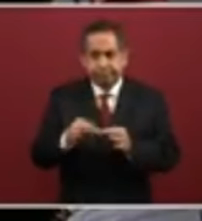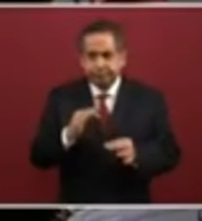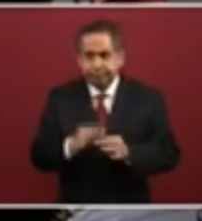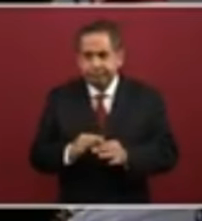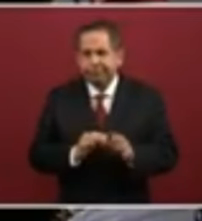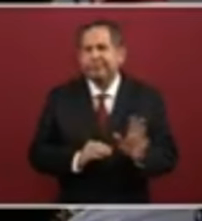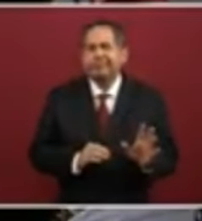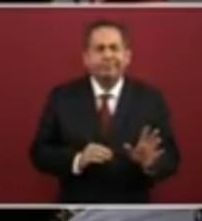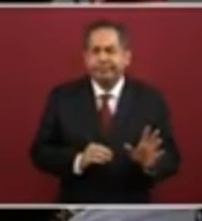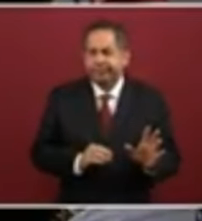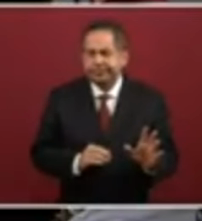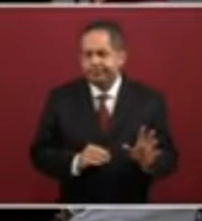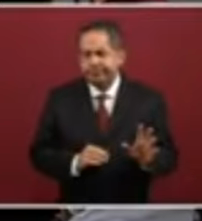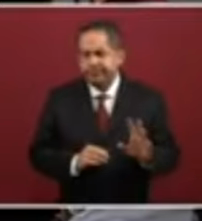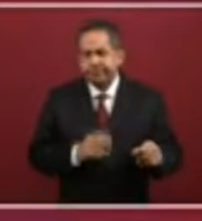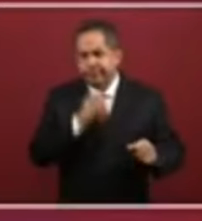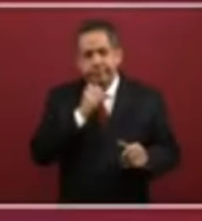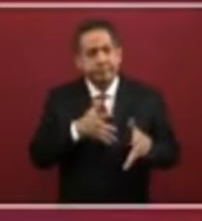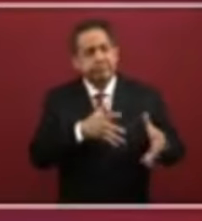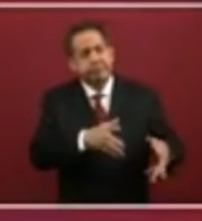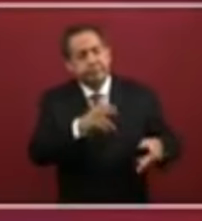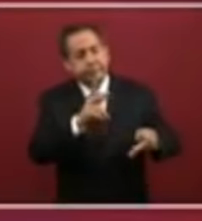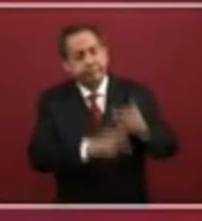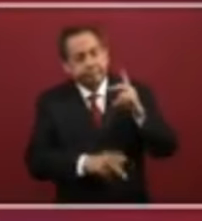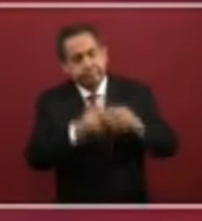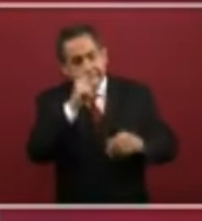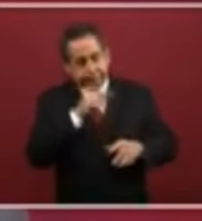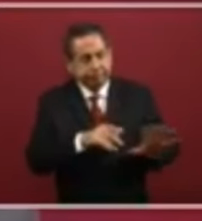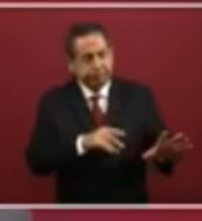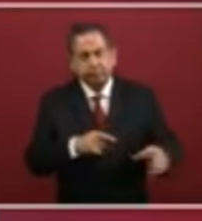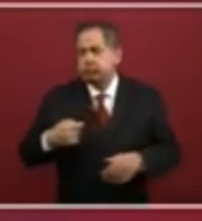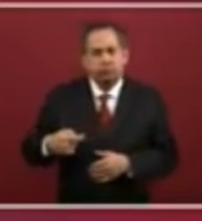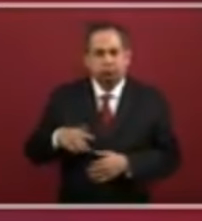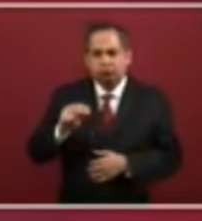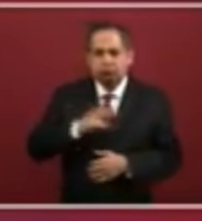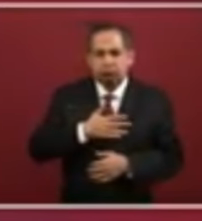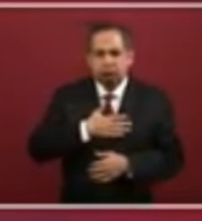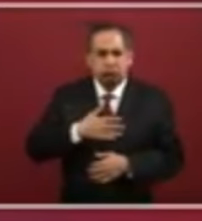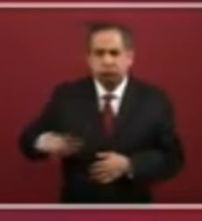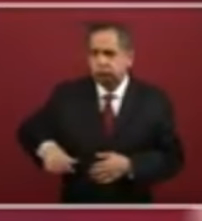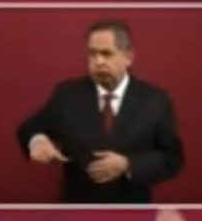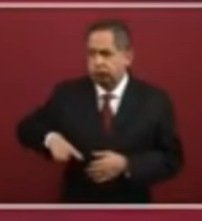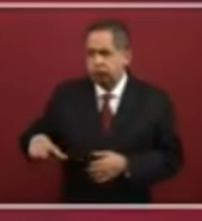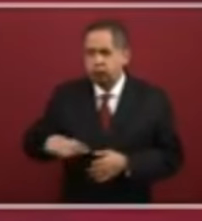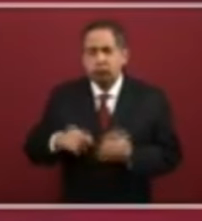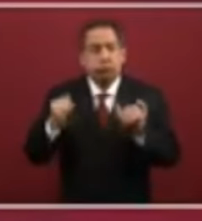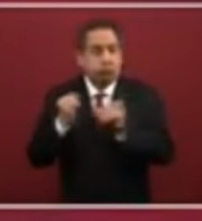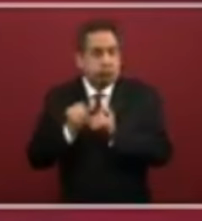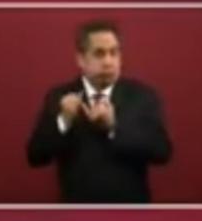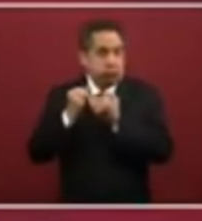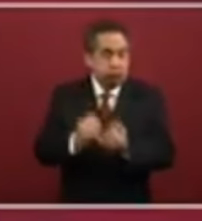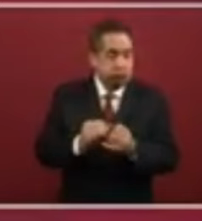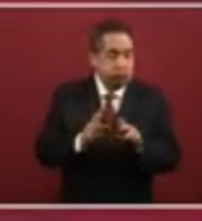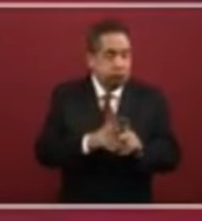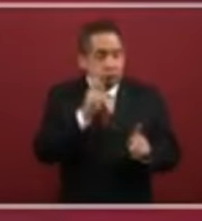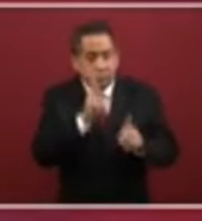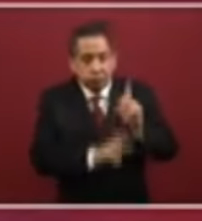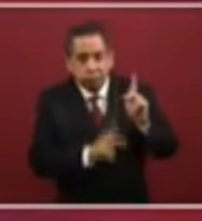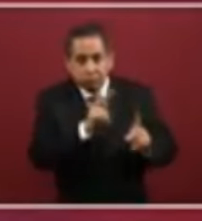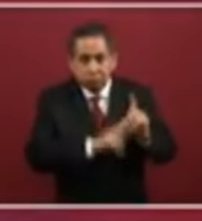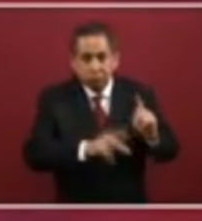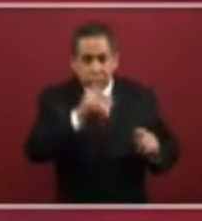Y no vamos a dejar obras inconclusas en el gobierno. No va a suceder lo que estamos